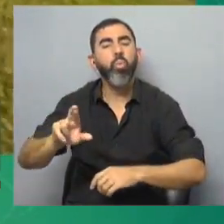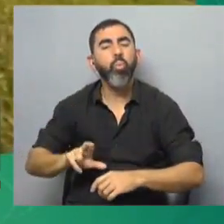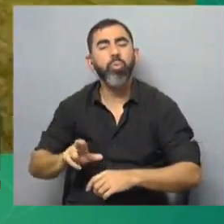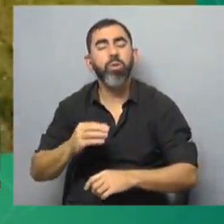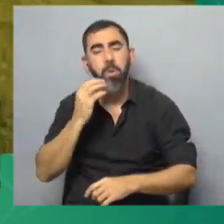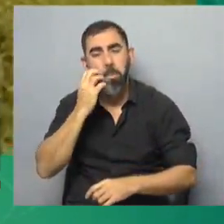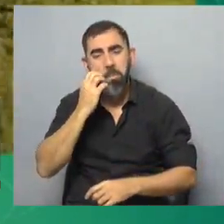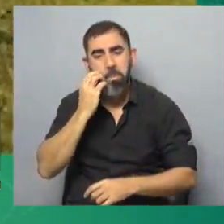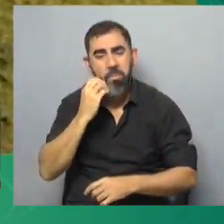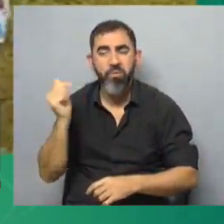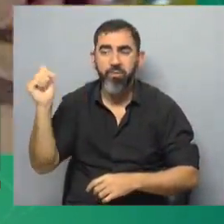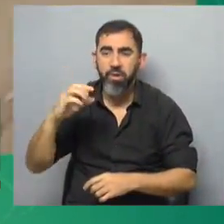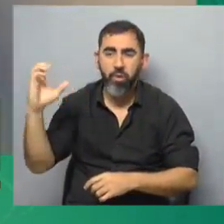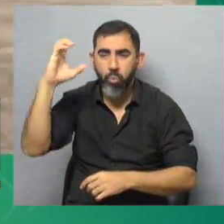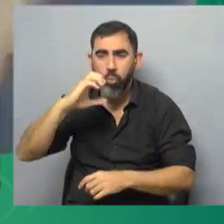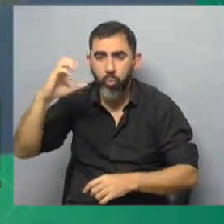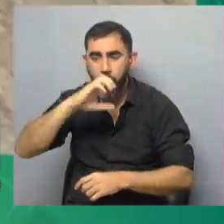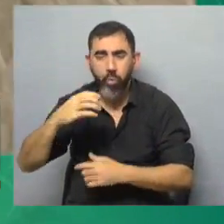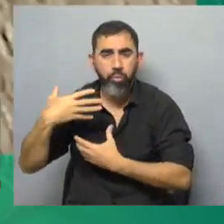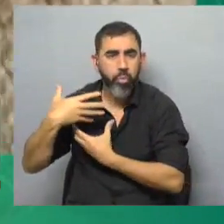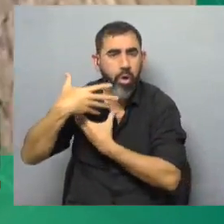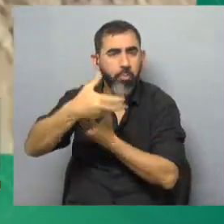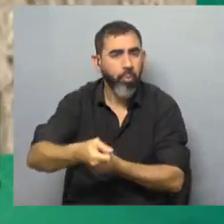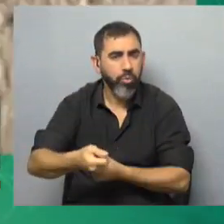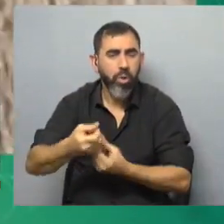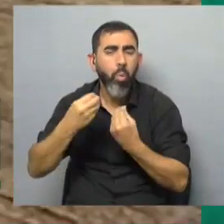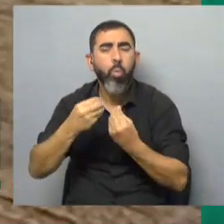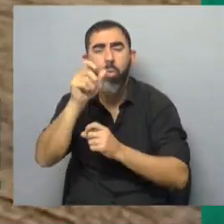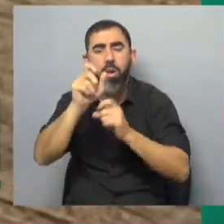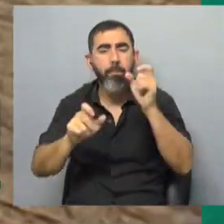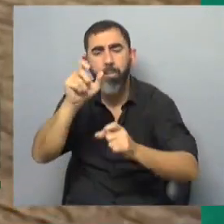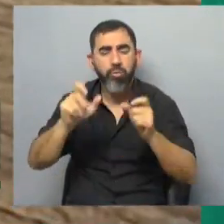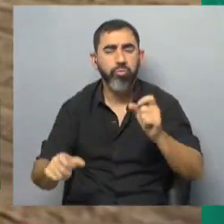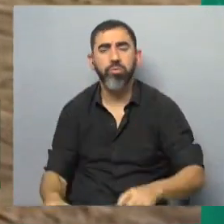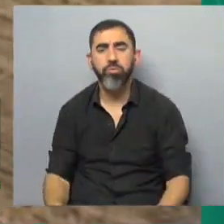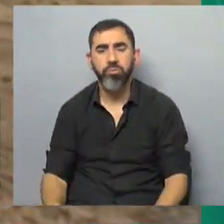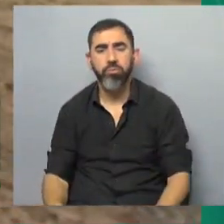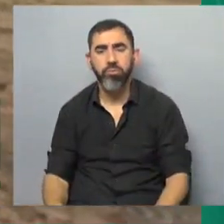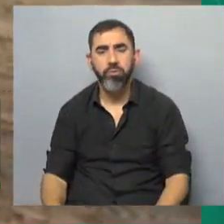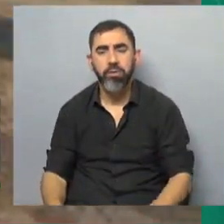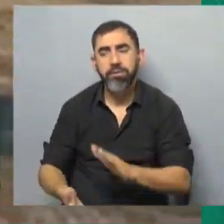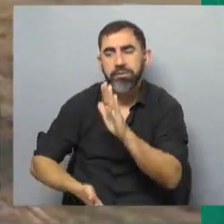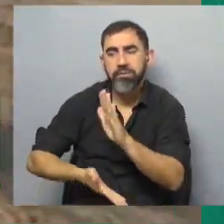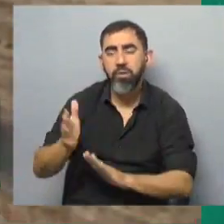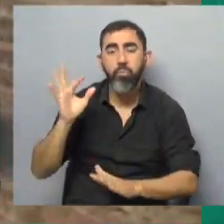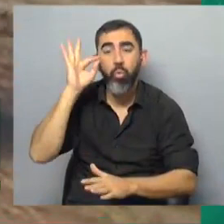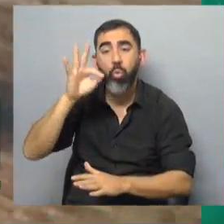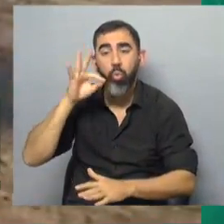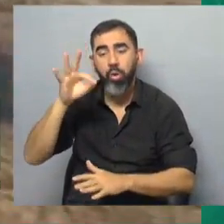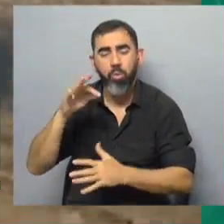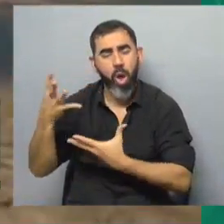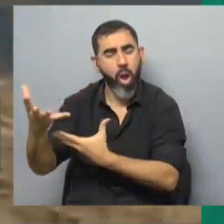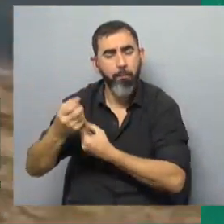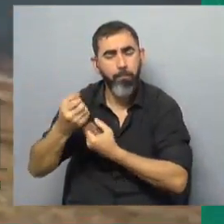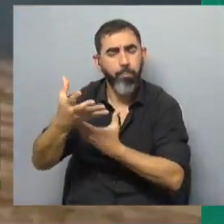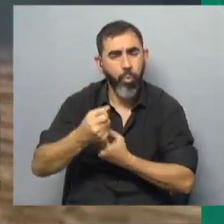¿Se acercan, curiosos, a brindarle apoyo y demás? ¿Cómo se vive eso? Desde que salimos de Durazno, mucho apoyo.